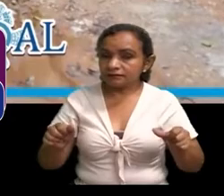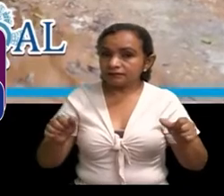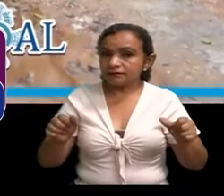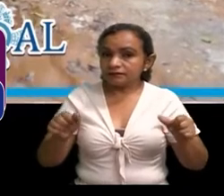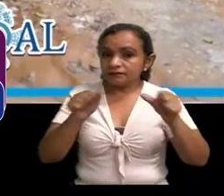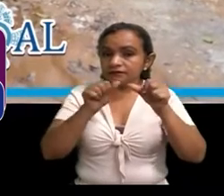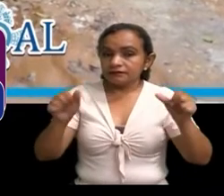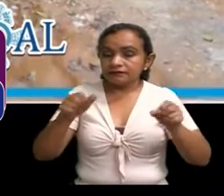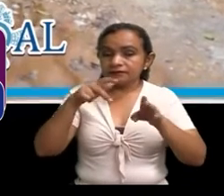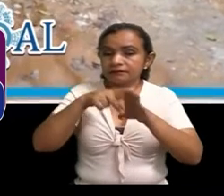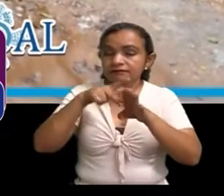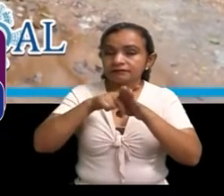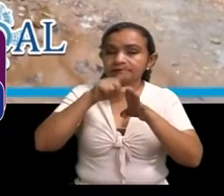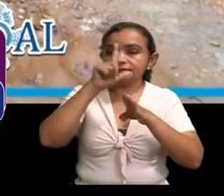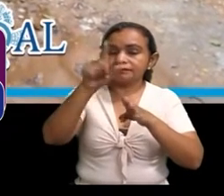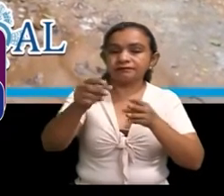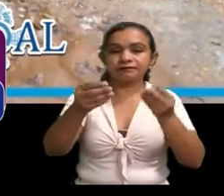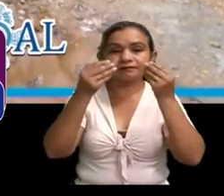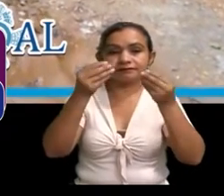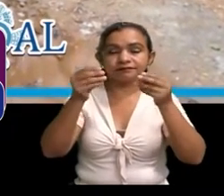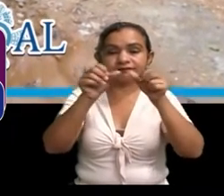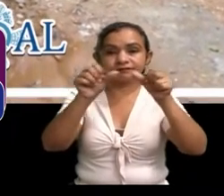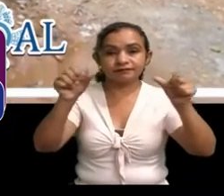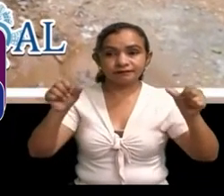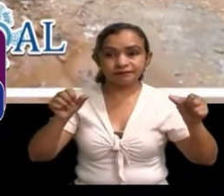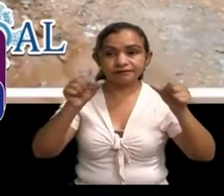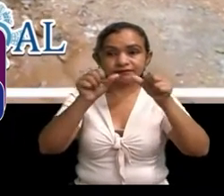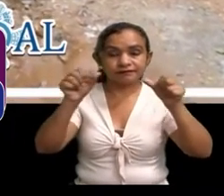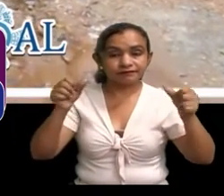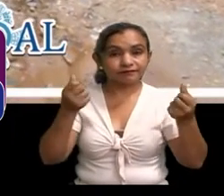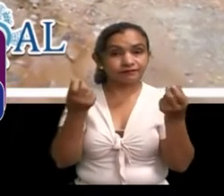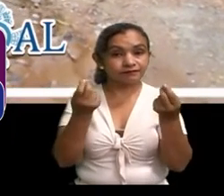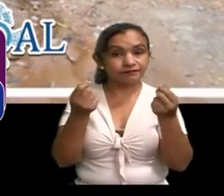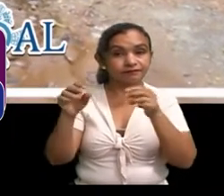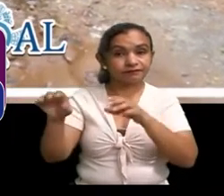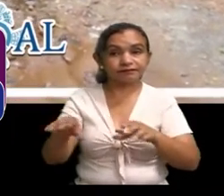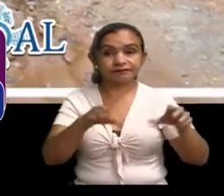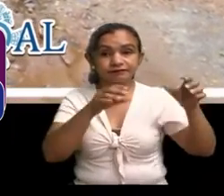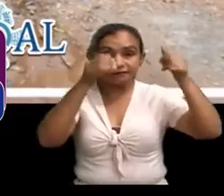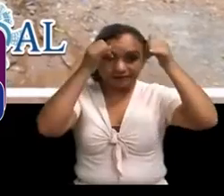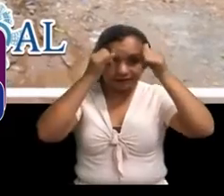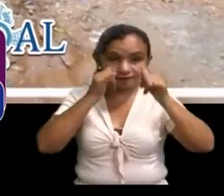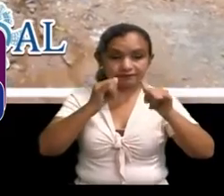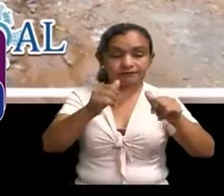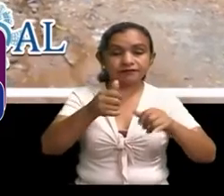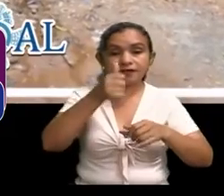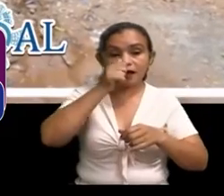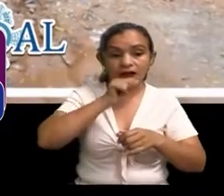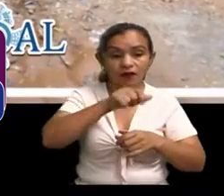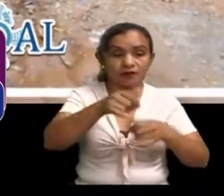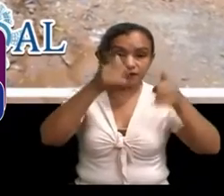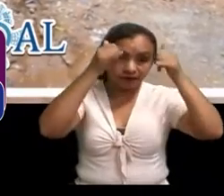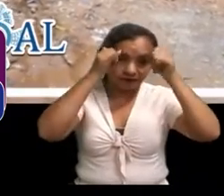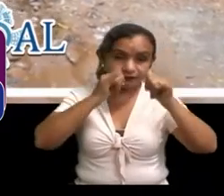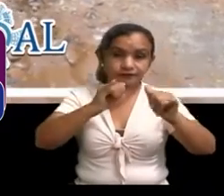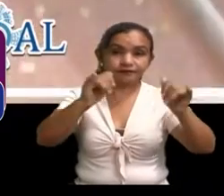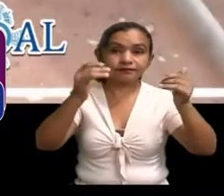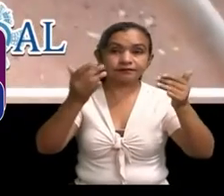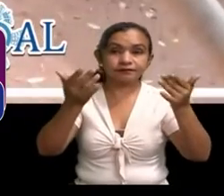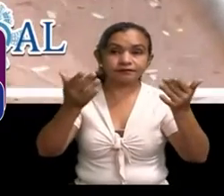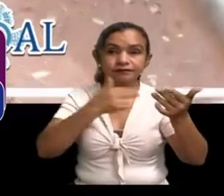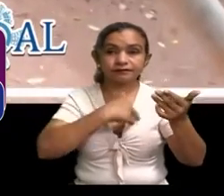campo tenemos mucho consumo, más cuando la actividad económica de la zona es ganadera. Riego cuando la